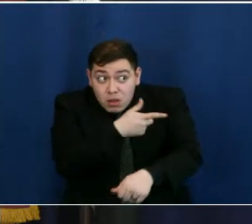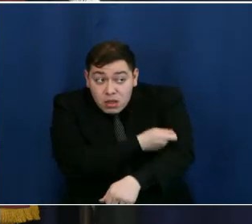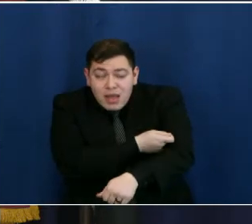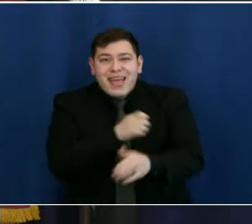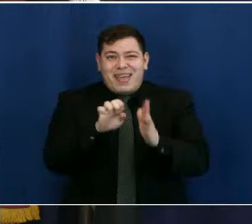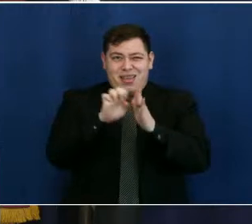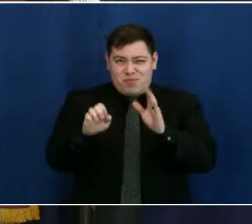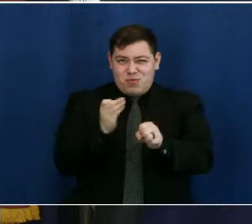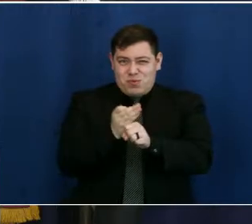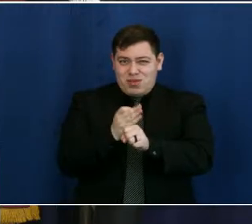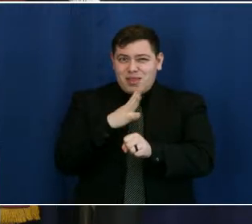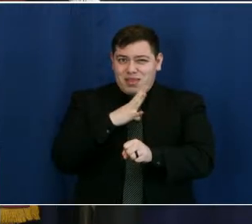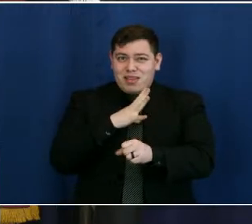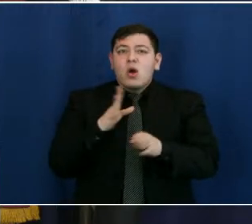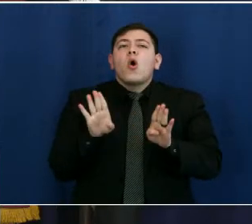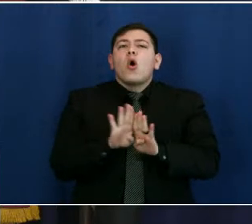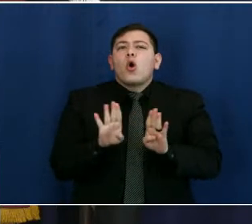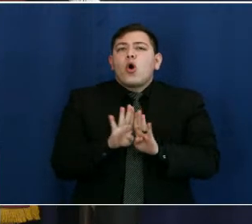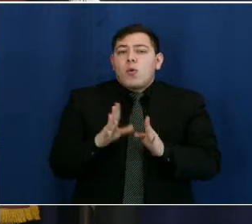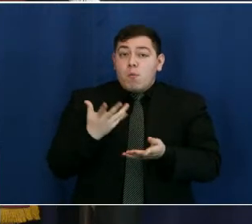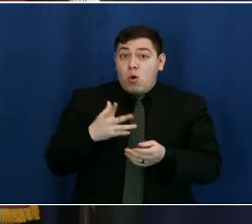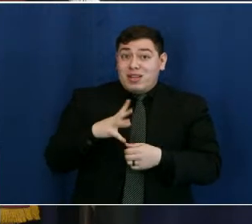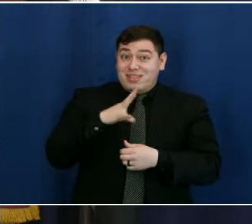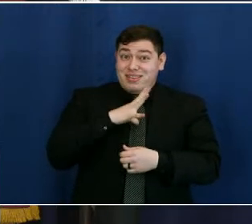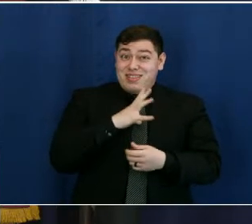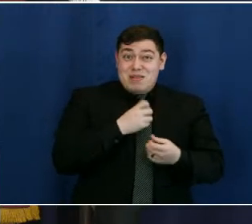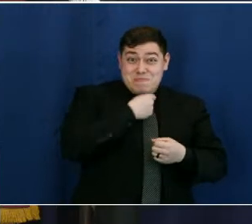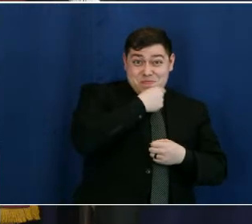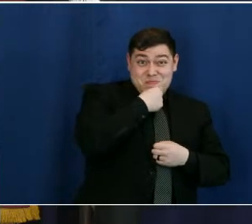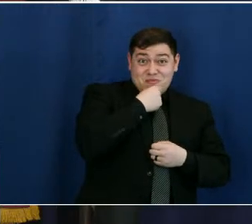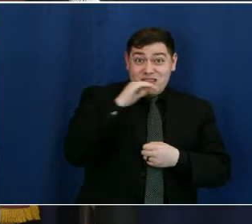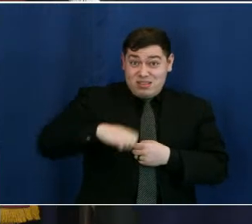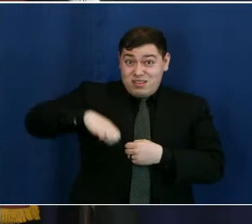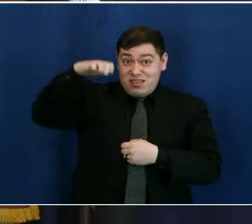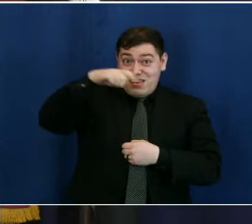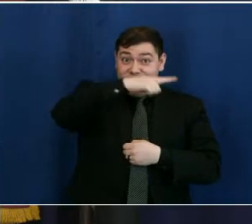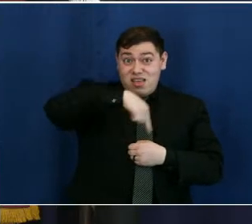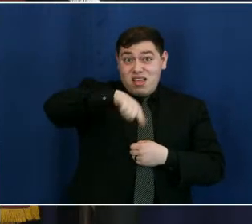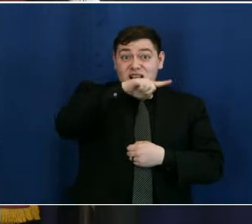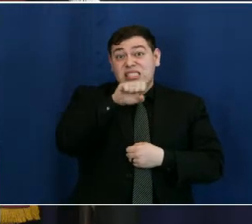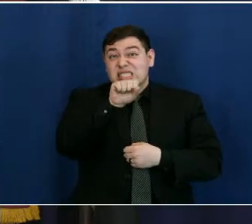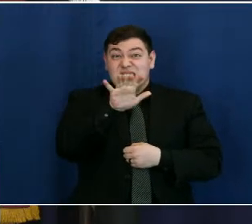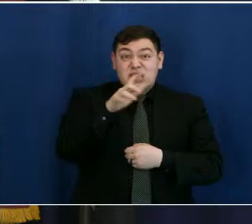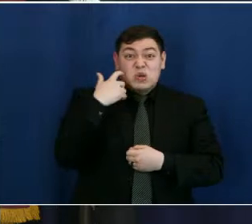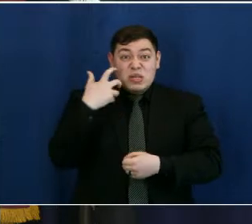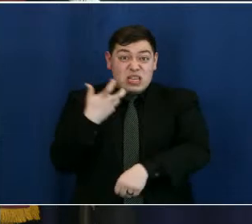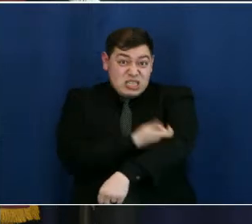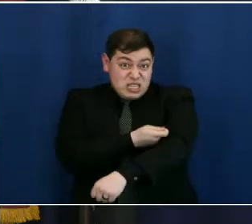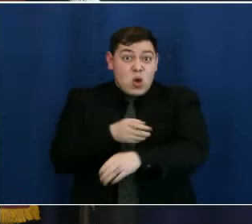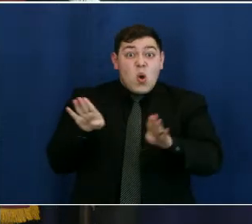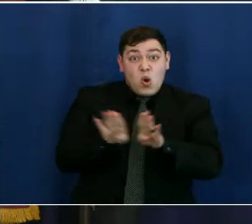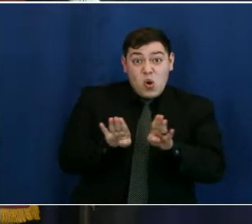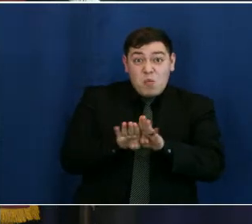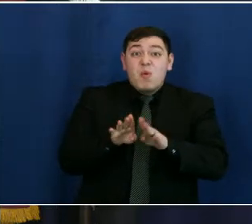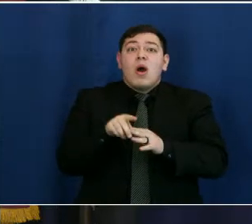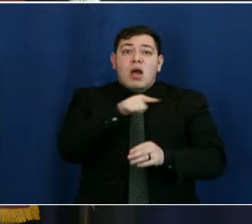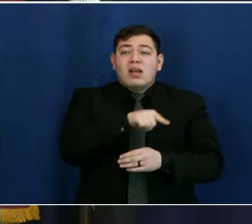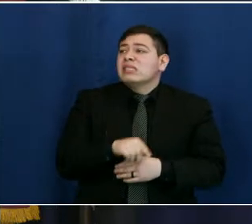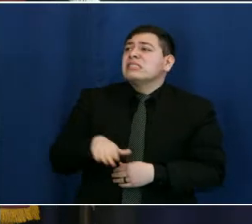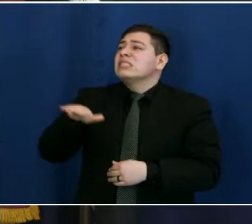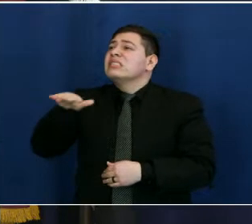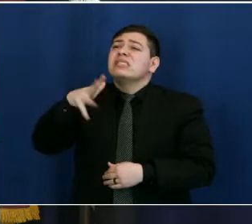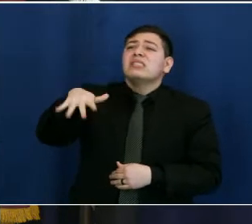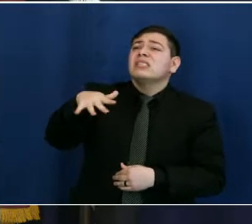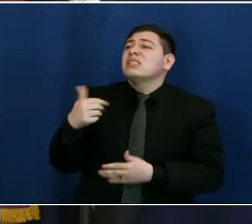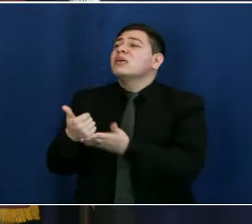tienen que buscar a las promotoras. La respuesta es no. Nosotros vamos a encargarnos de avisarles en dónde van a estar las promotoras para que la gente tenga